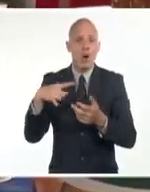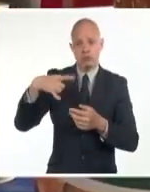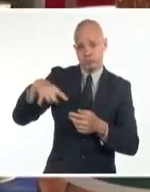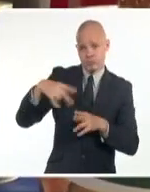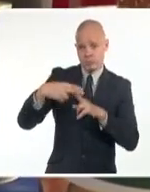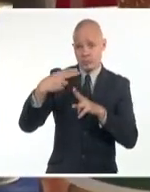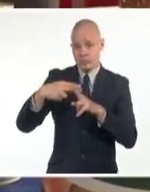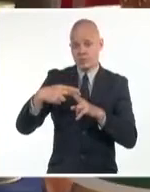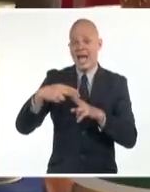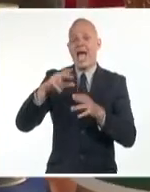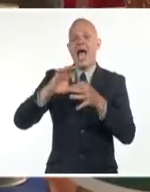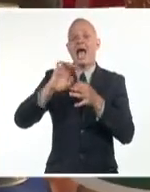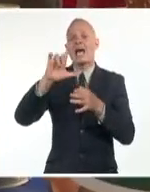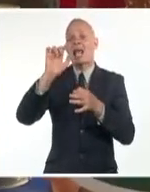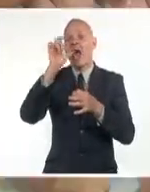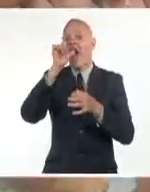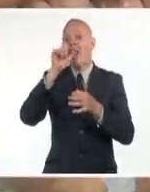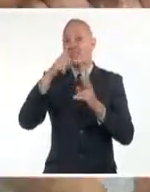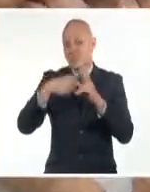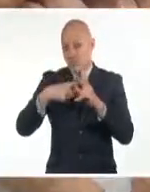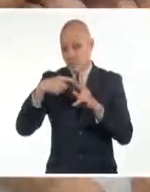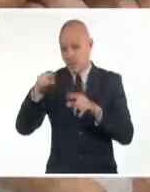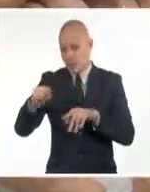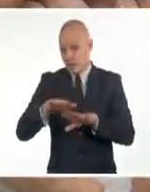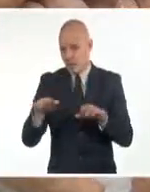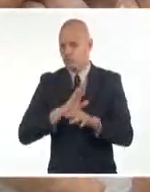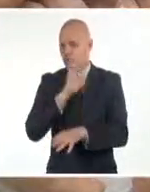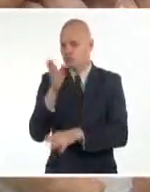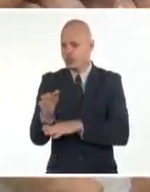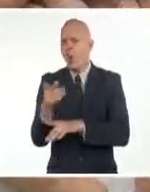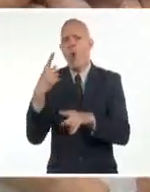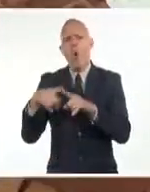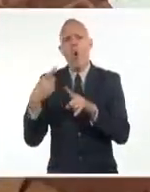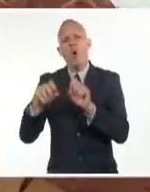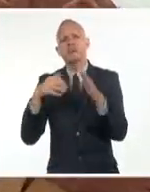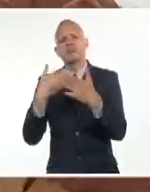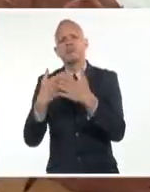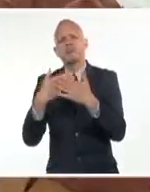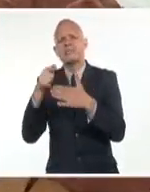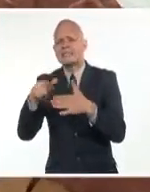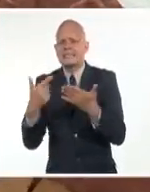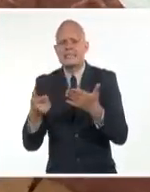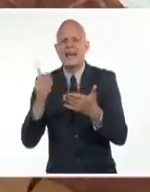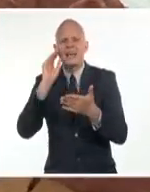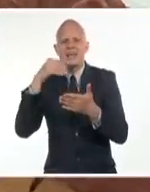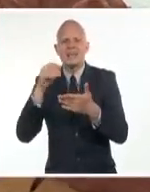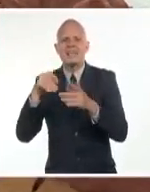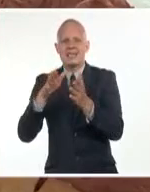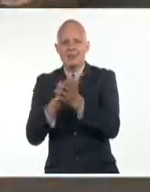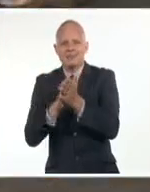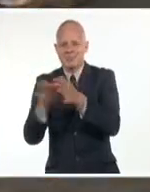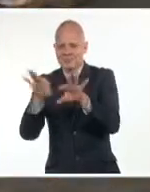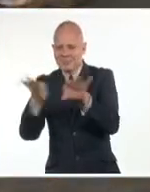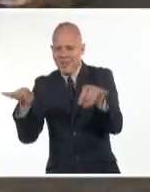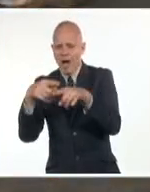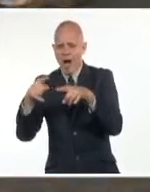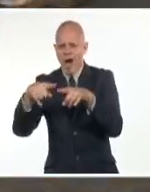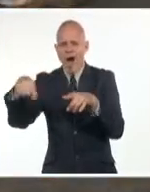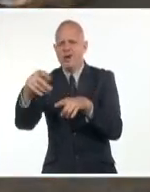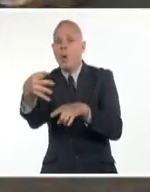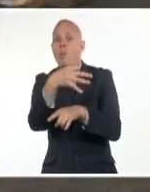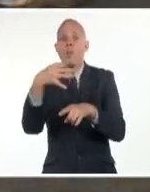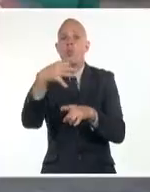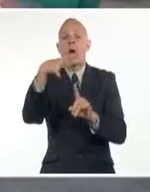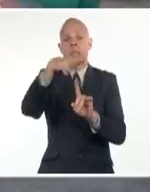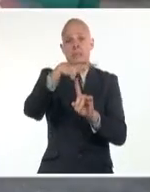el gobernador Ricardo Concepción Rodríguez, visitó la UVB de Producciones Diversificadas José Martí de San Cristóbal, entidad que